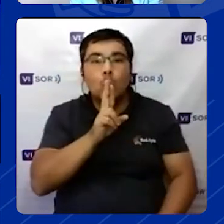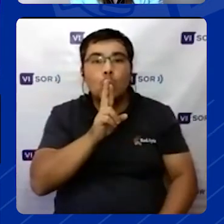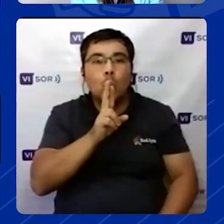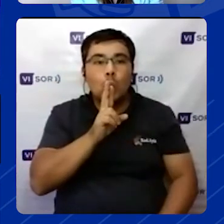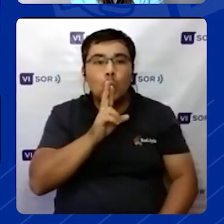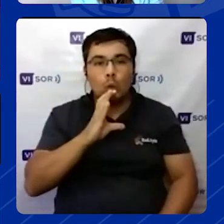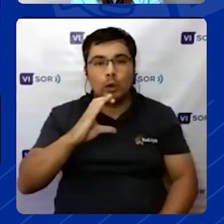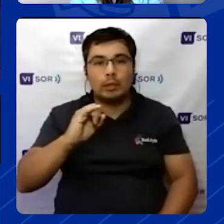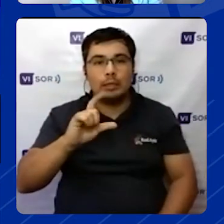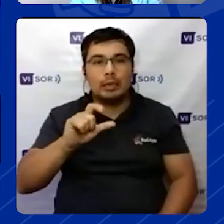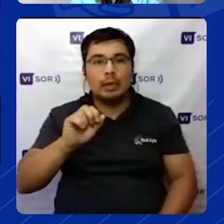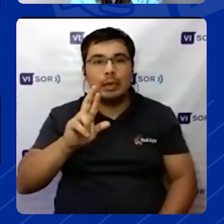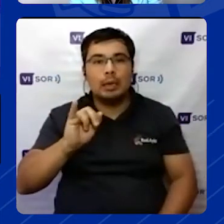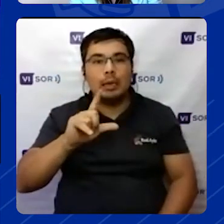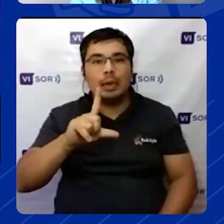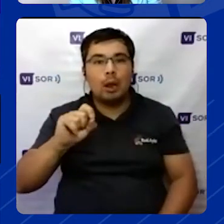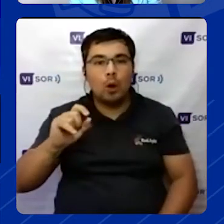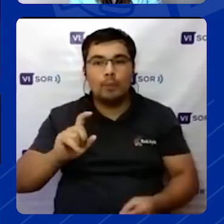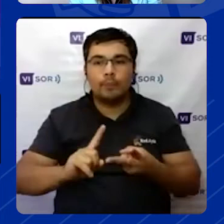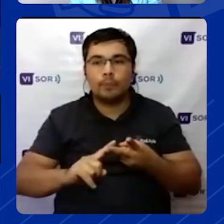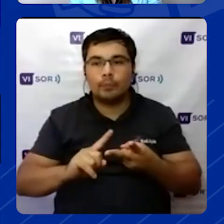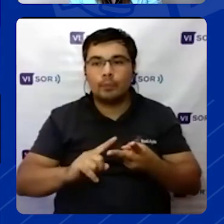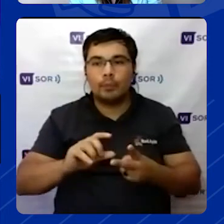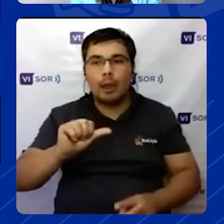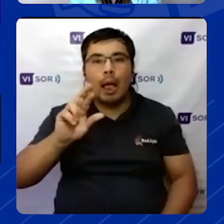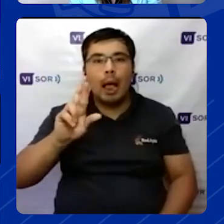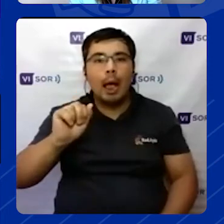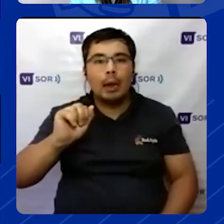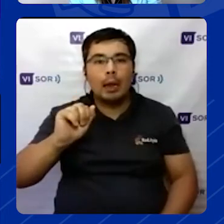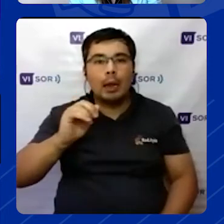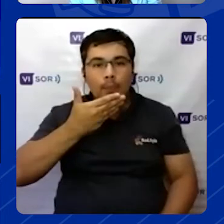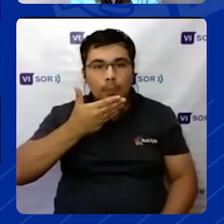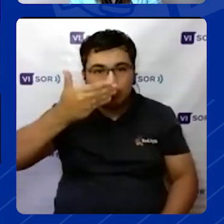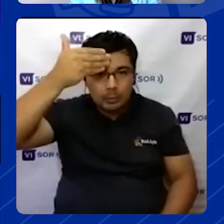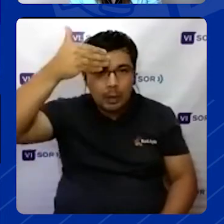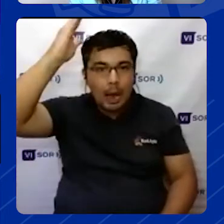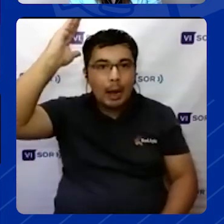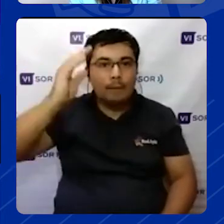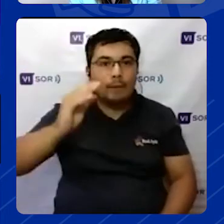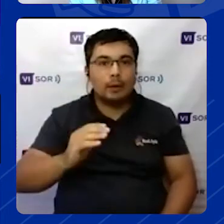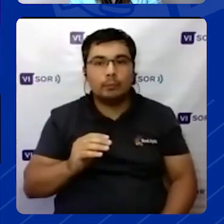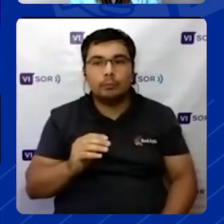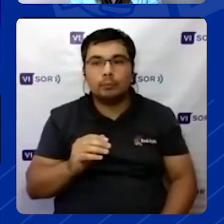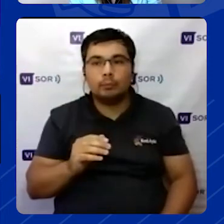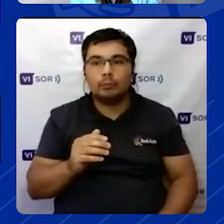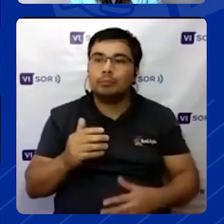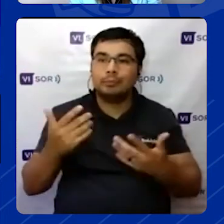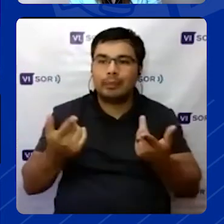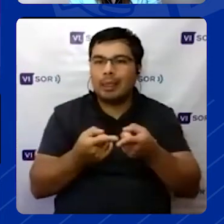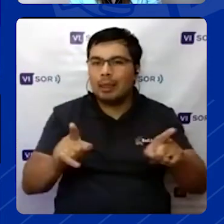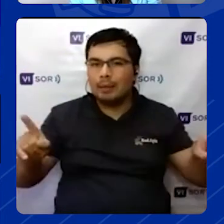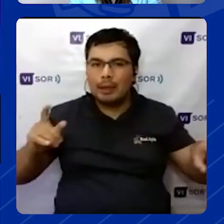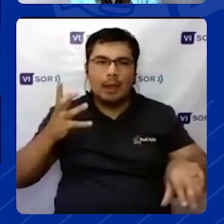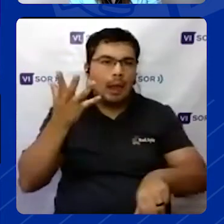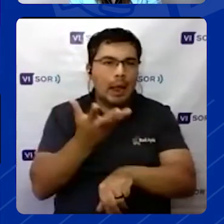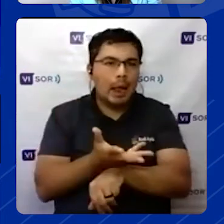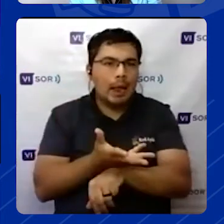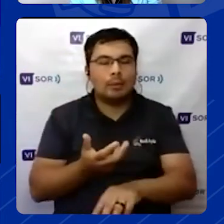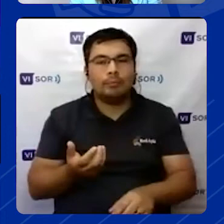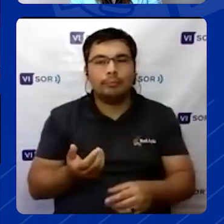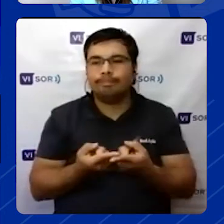el árabe o en idiomas asiáticos, ¿no? Bueno, pues también ahí hay sus matices y sus cuestiones